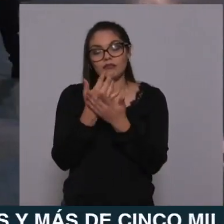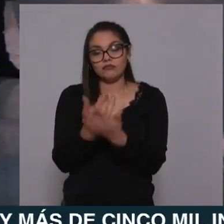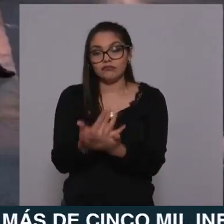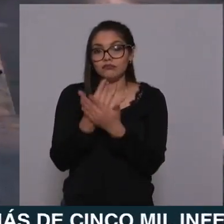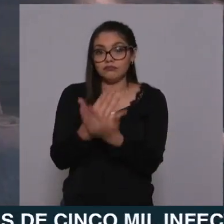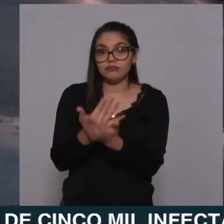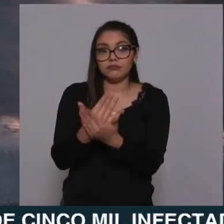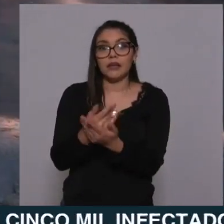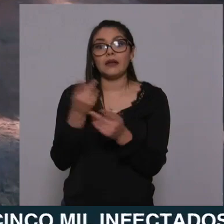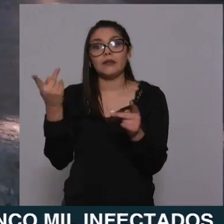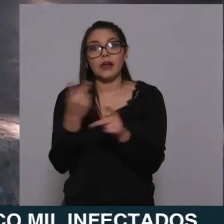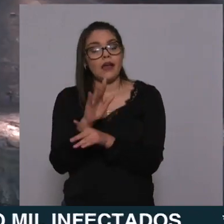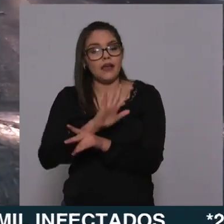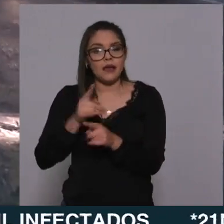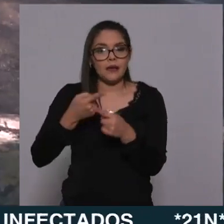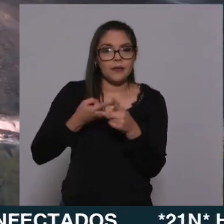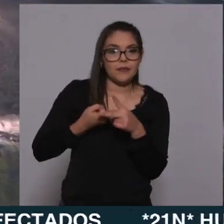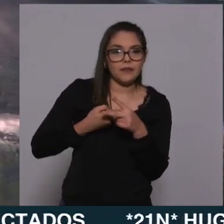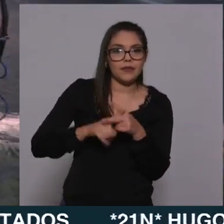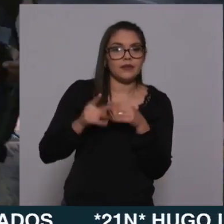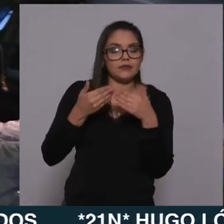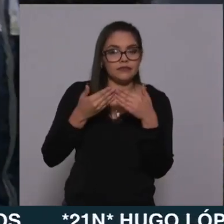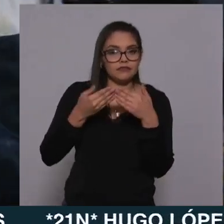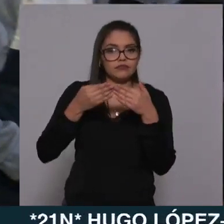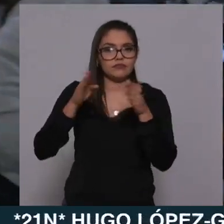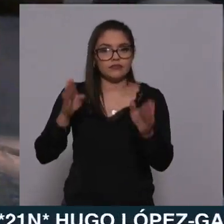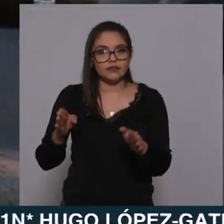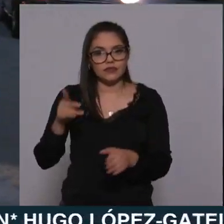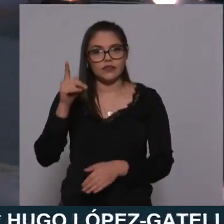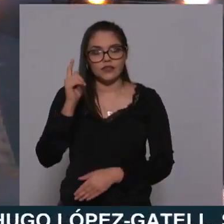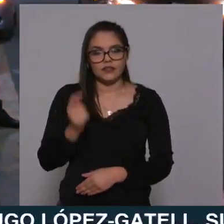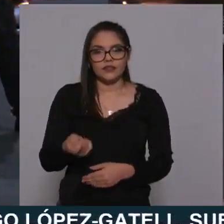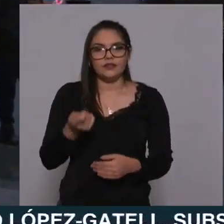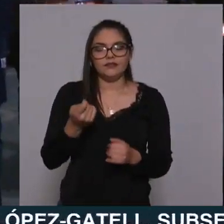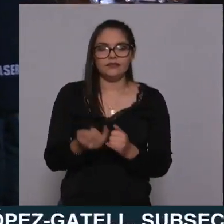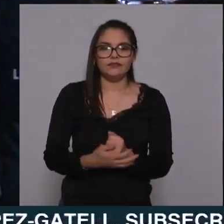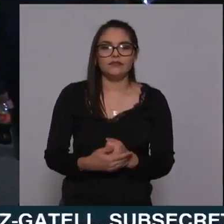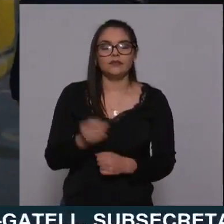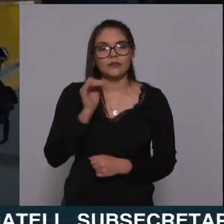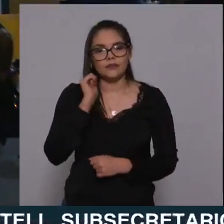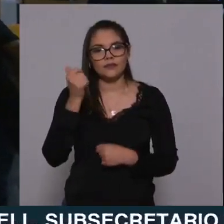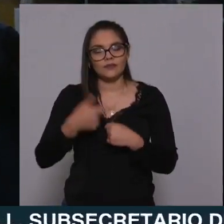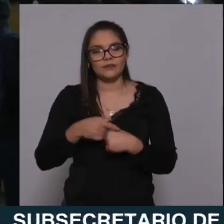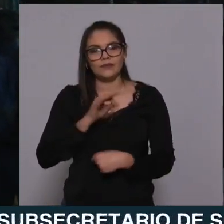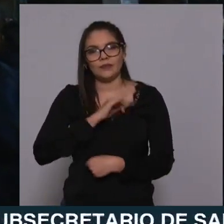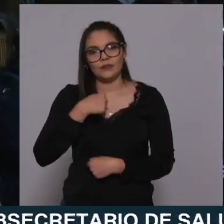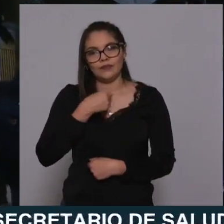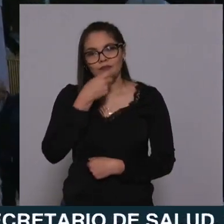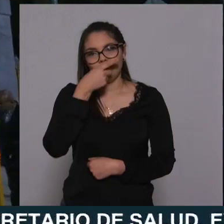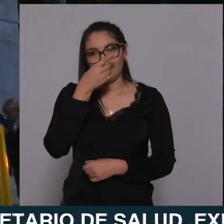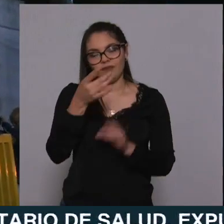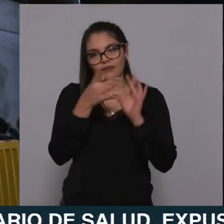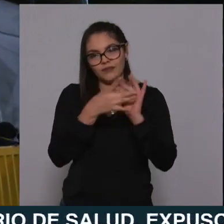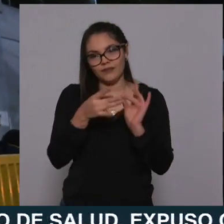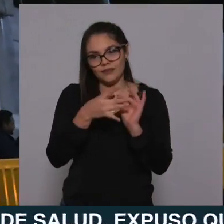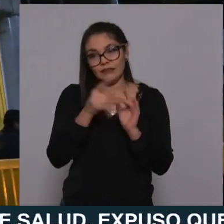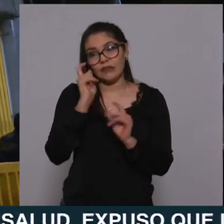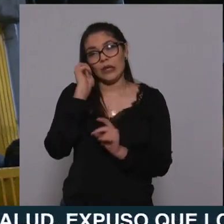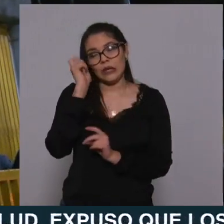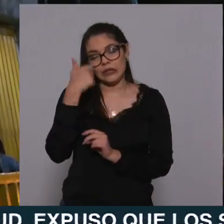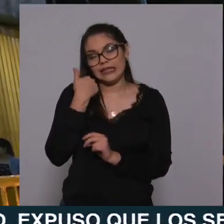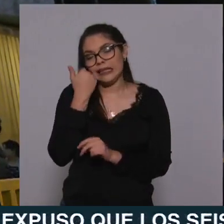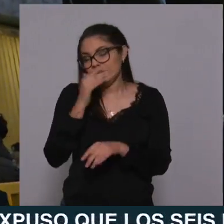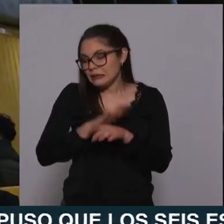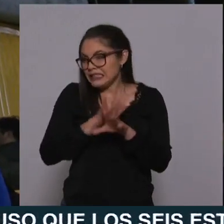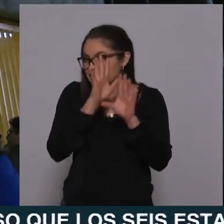que se hiciera la apertura de estas instalaciones. Lo que te puedo comentar y que me gustaría recalcar es